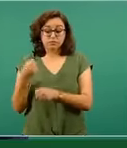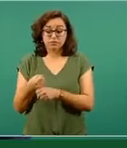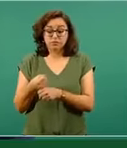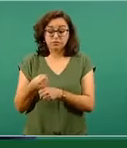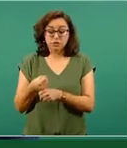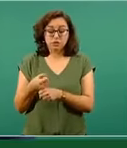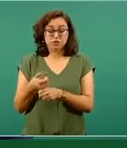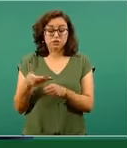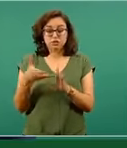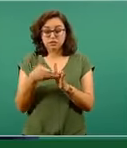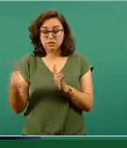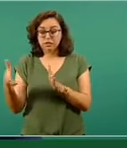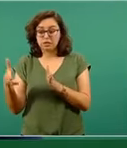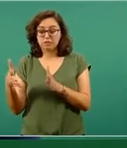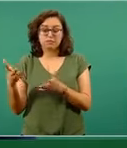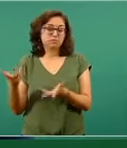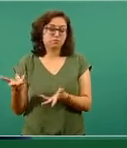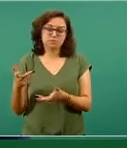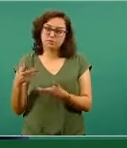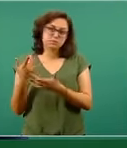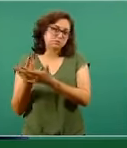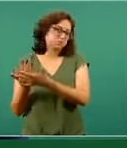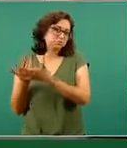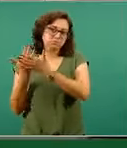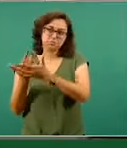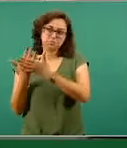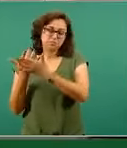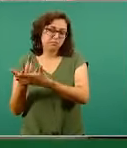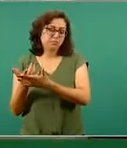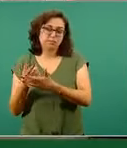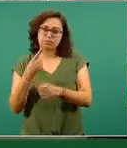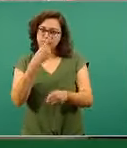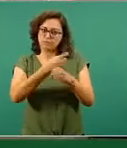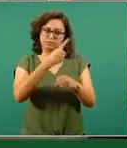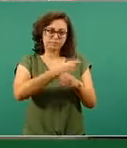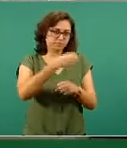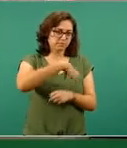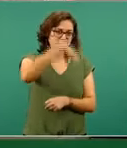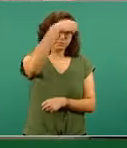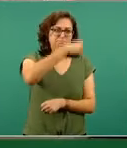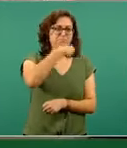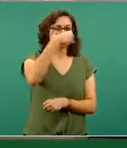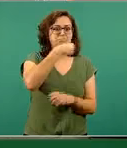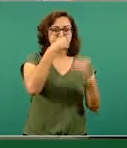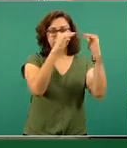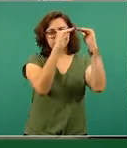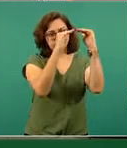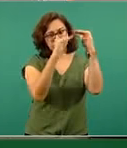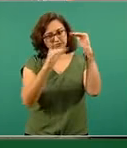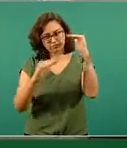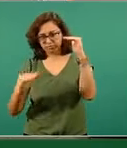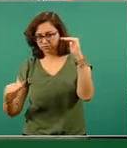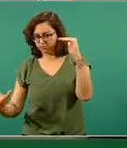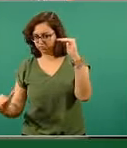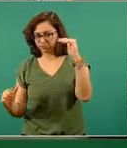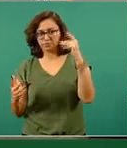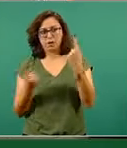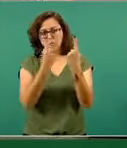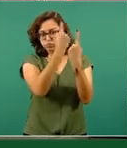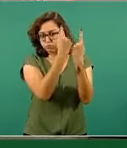sigue siendo de la persona más añosa hacia abajo y afortunadamente Recordemos que